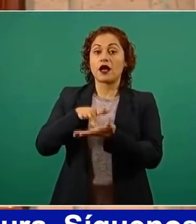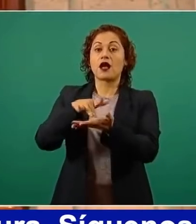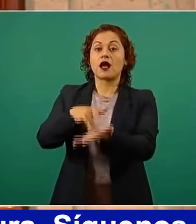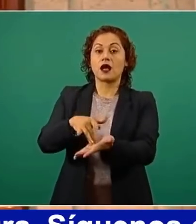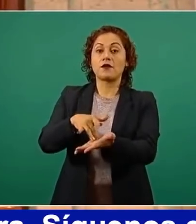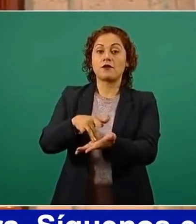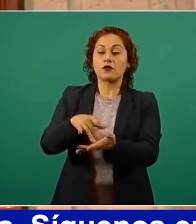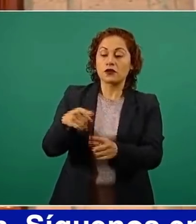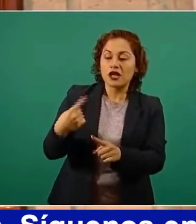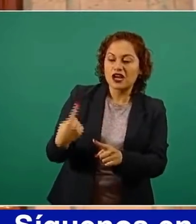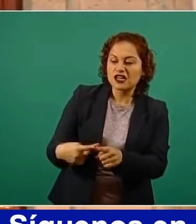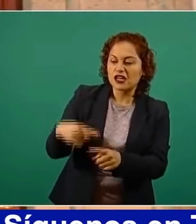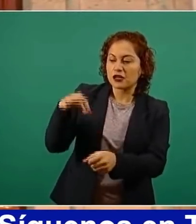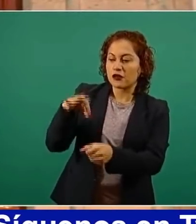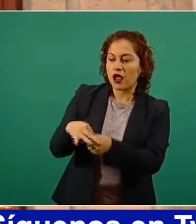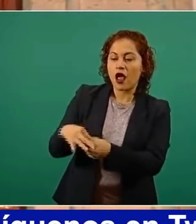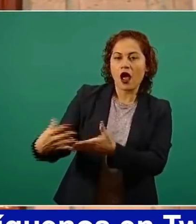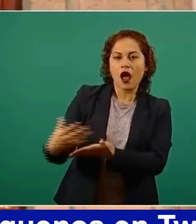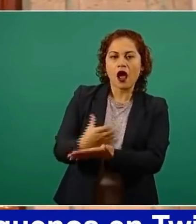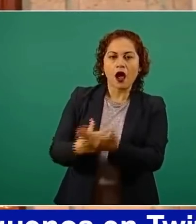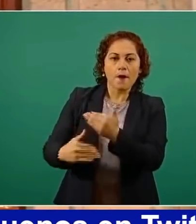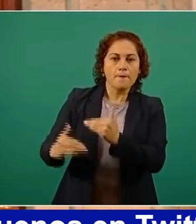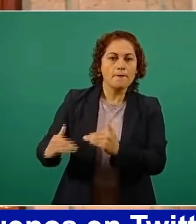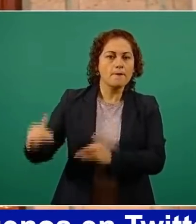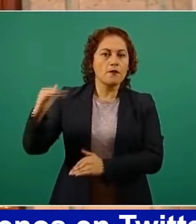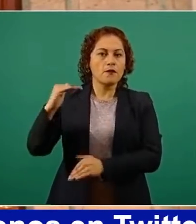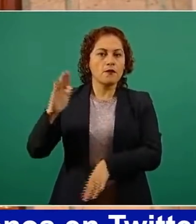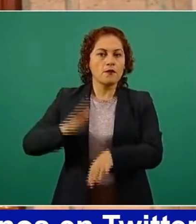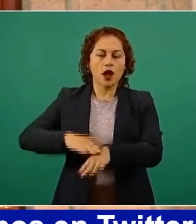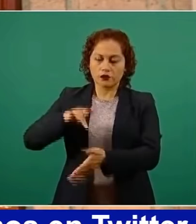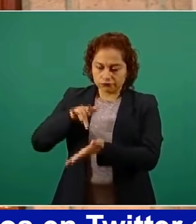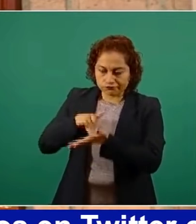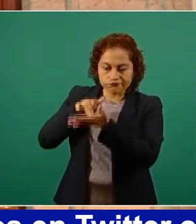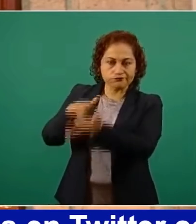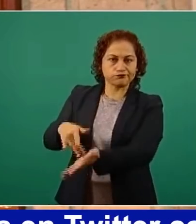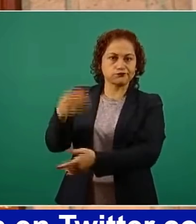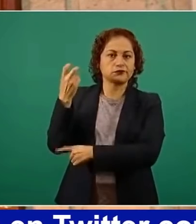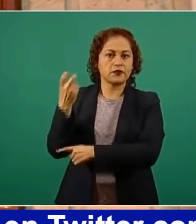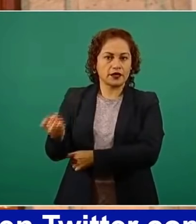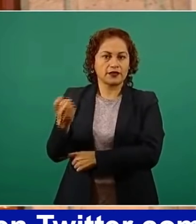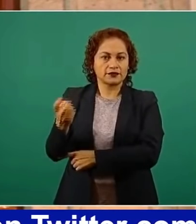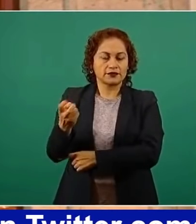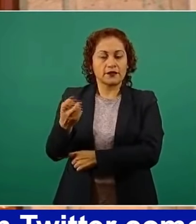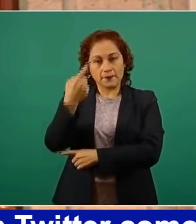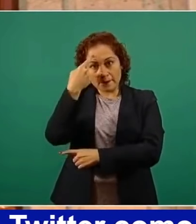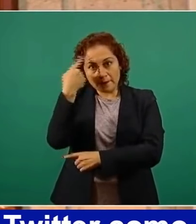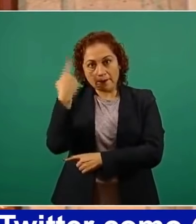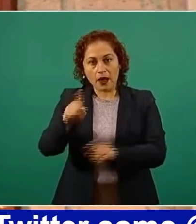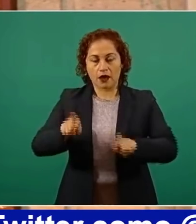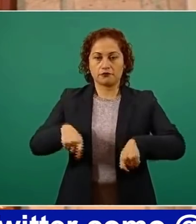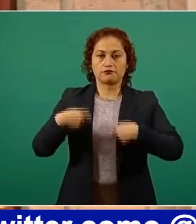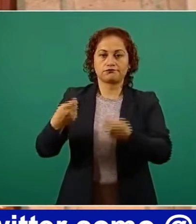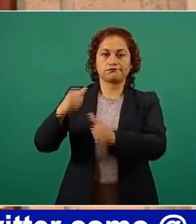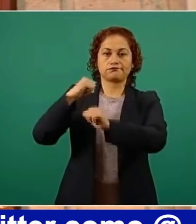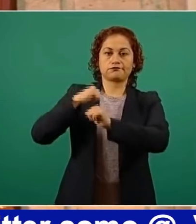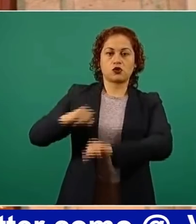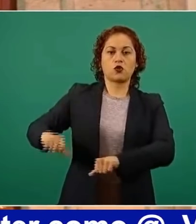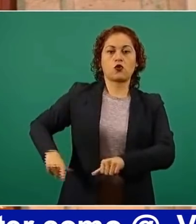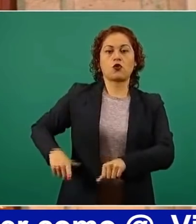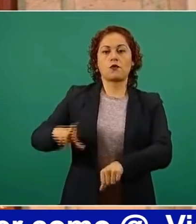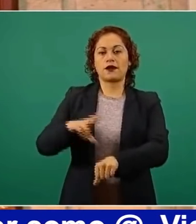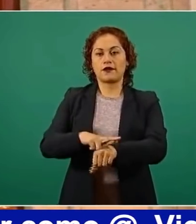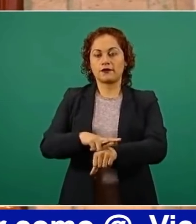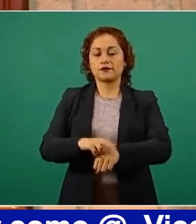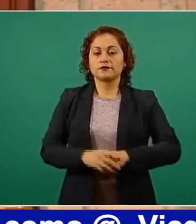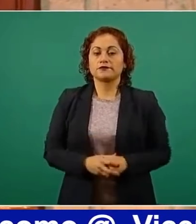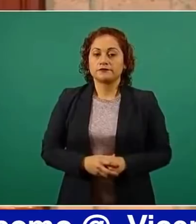la mayoría de votos en la elección de gobernador. Le repito, le dice